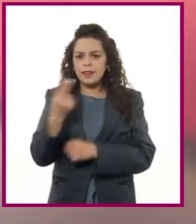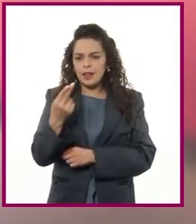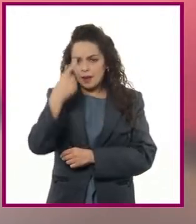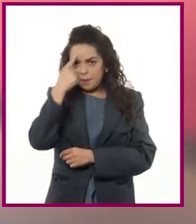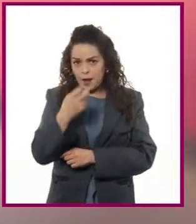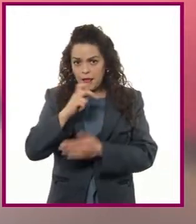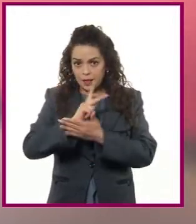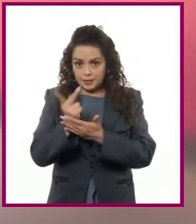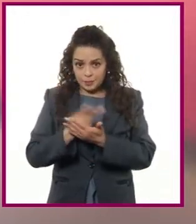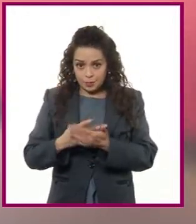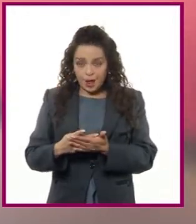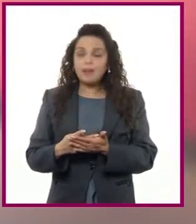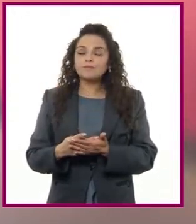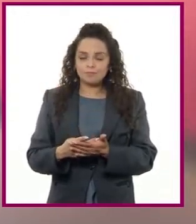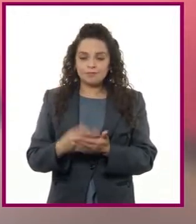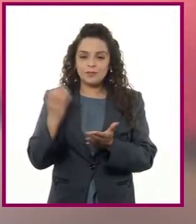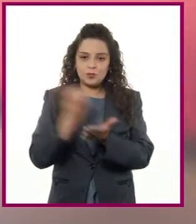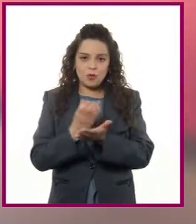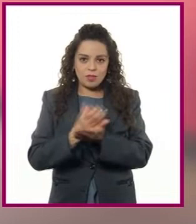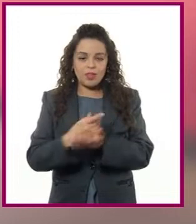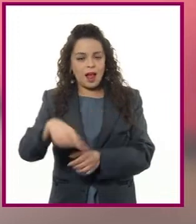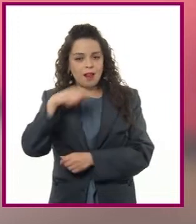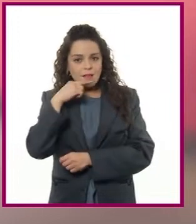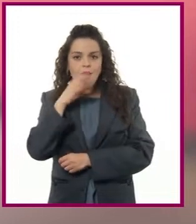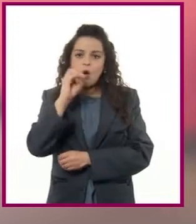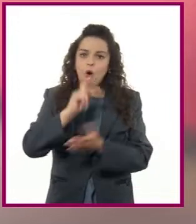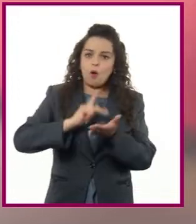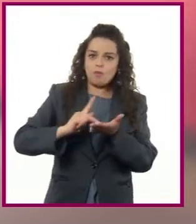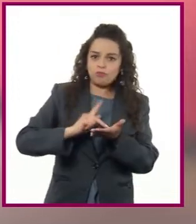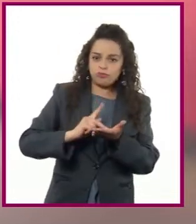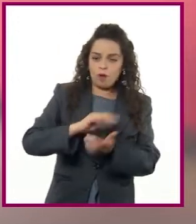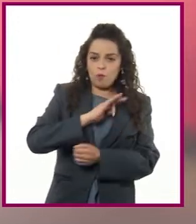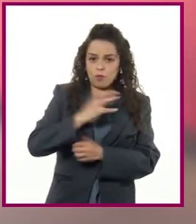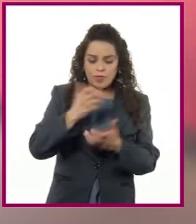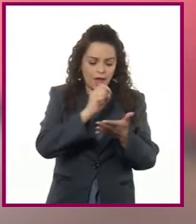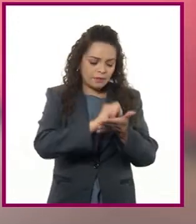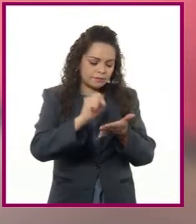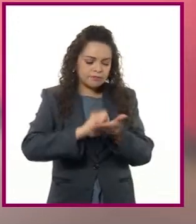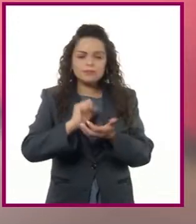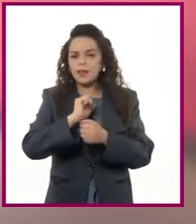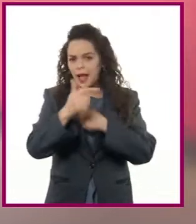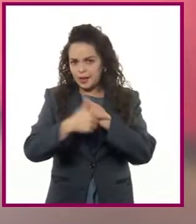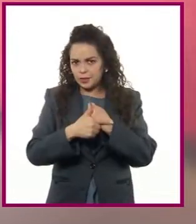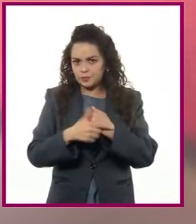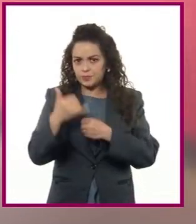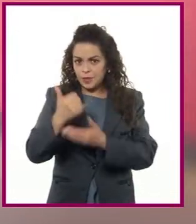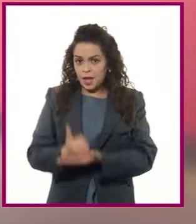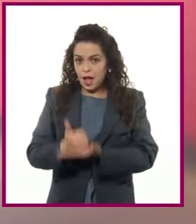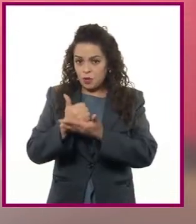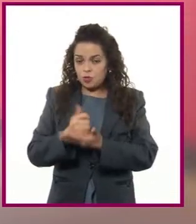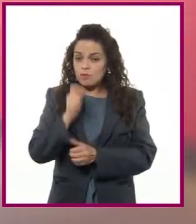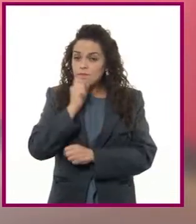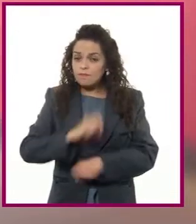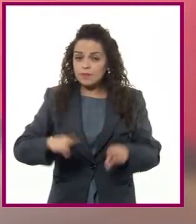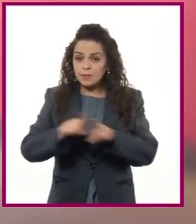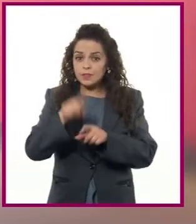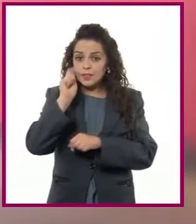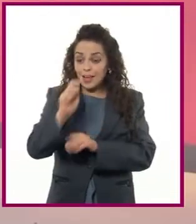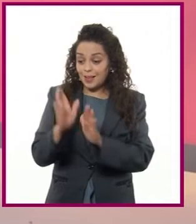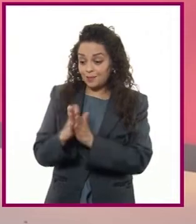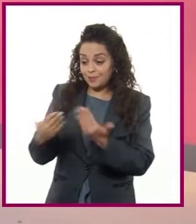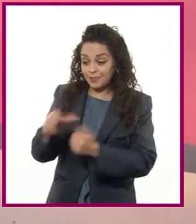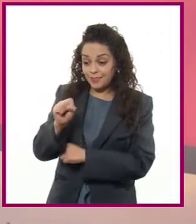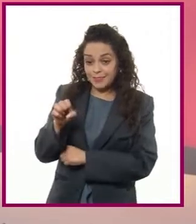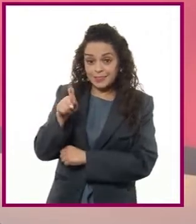siempre confiable cuaderno y lápiz o bolígrafo para que puedan tomar notas. También podría ayudarles tener a la mano su libro de